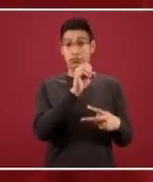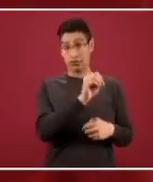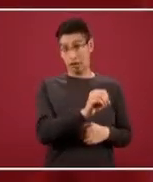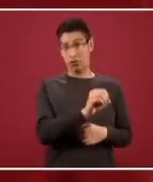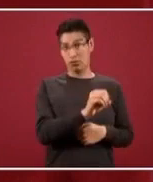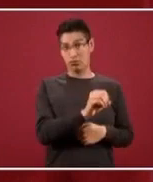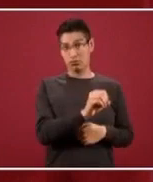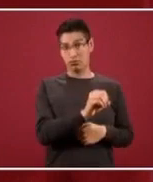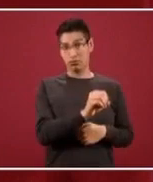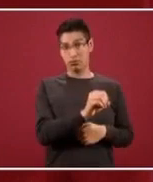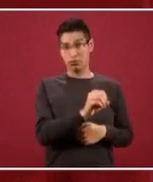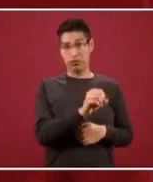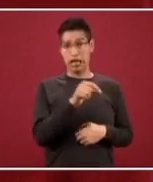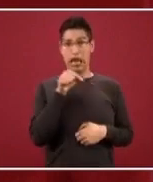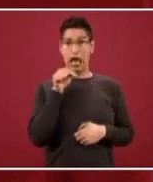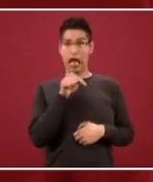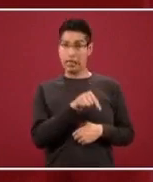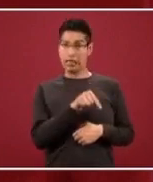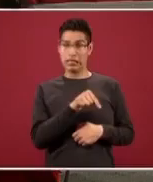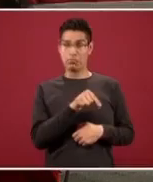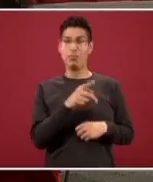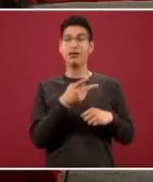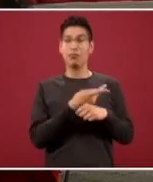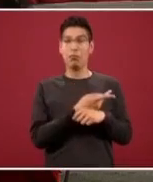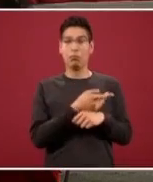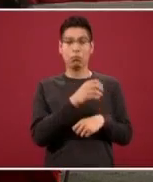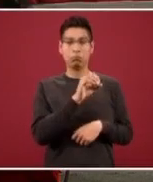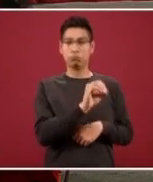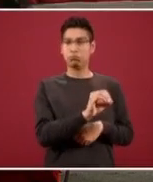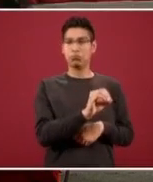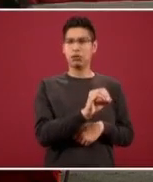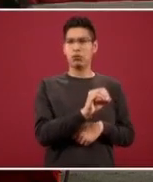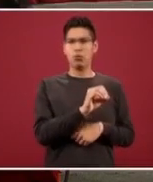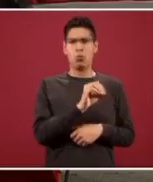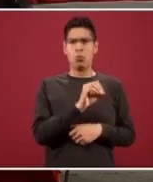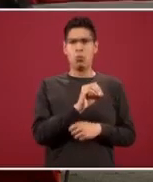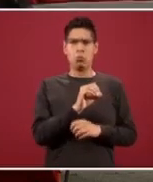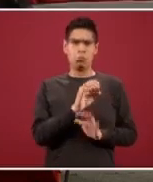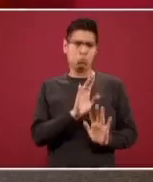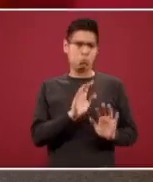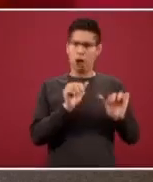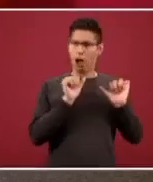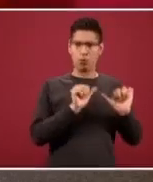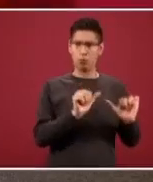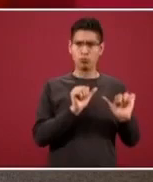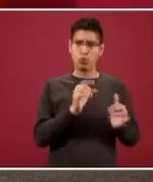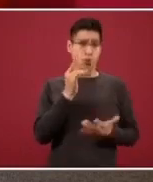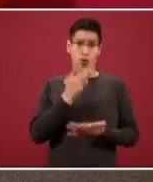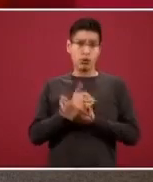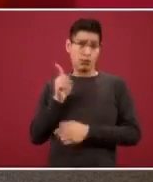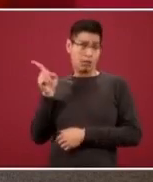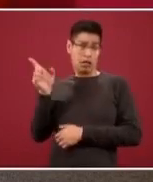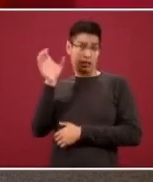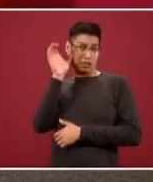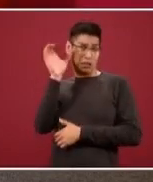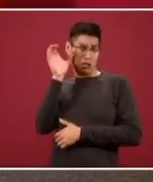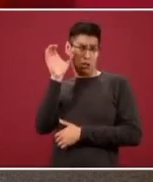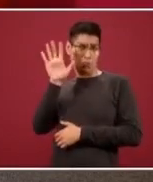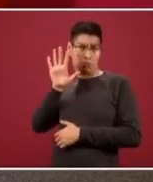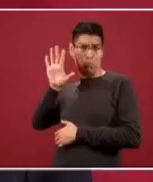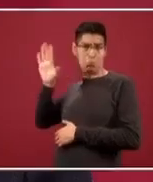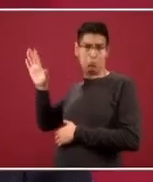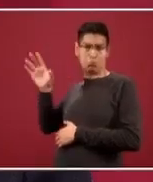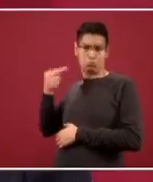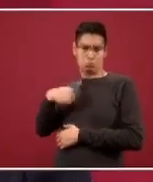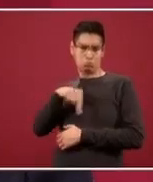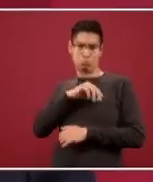así, que es en donde los casos, la totalidad de casos estaban en China. Todos vamos a transitar por el escenario 1